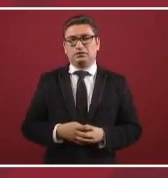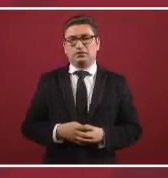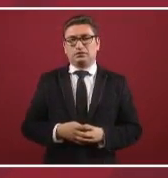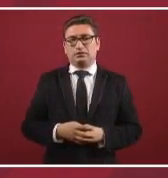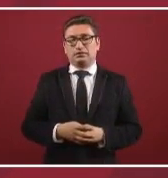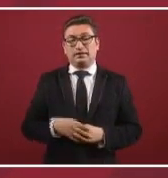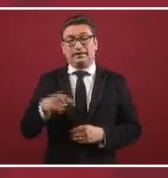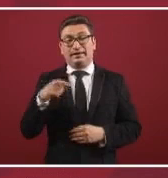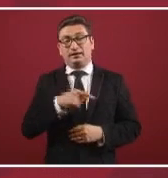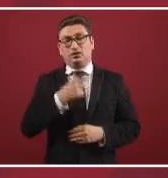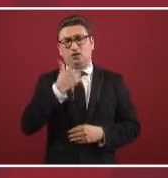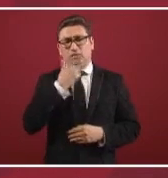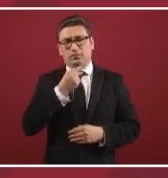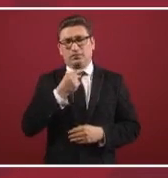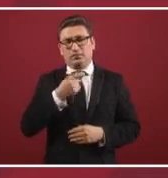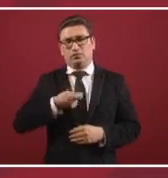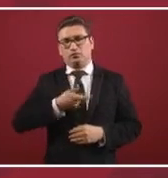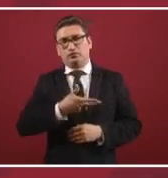Catarino.